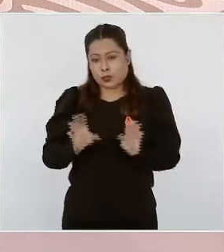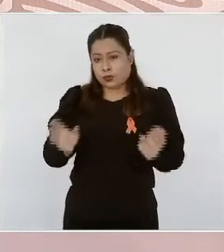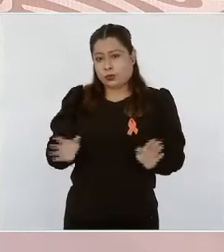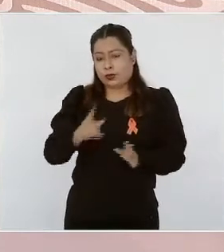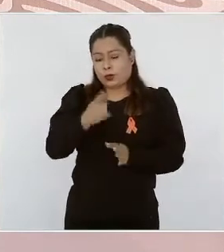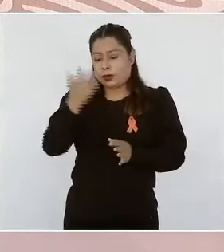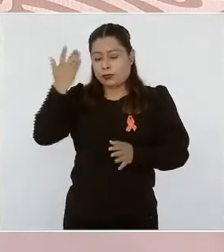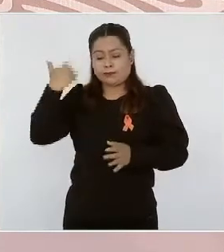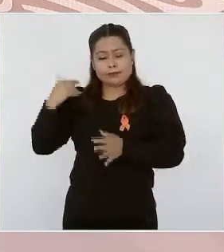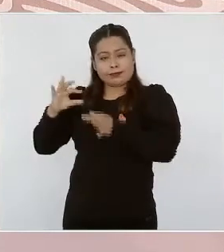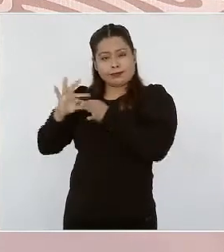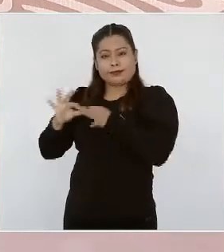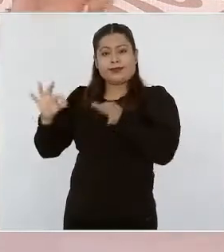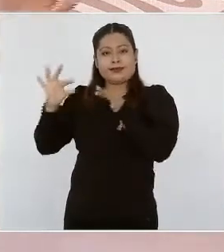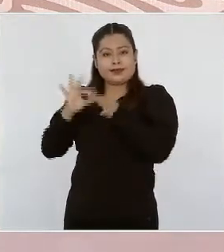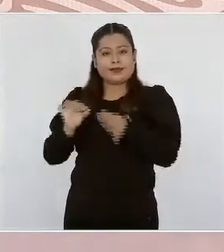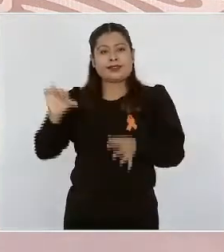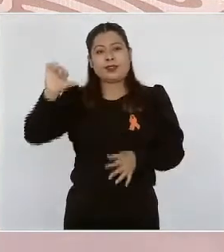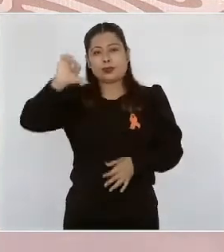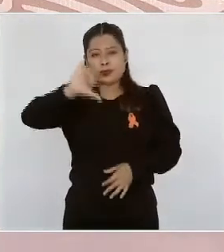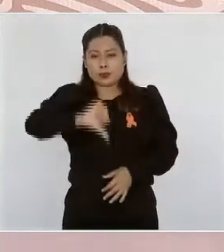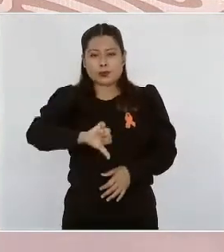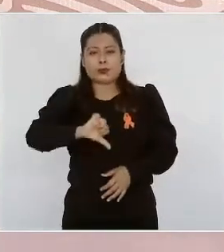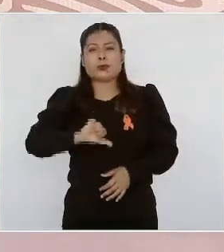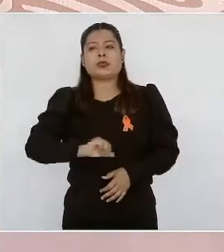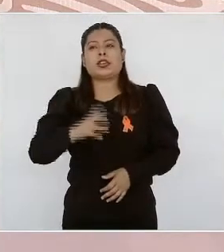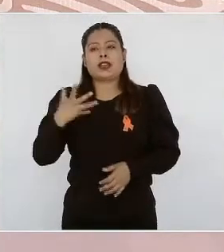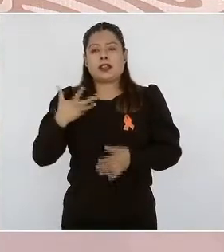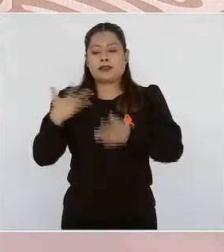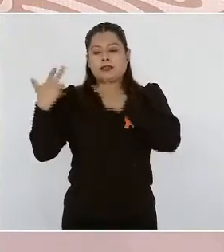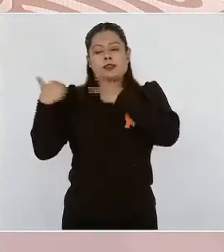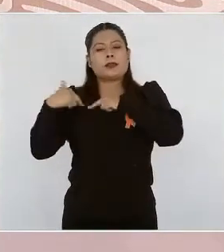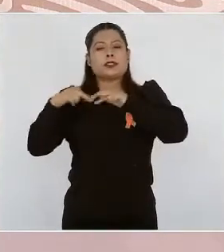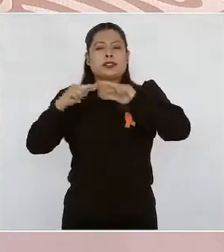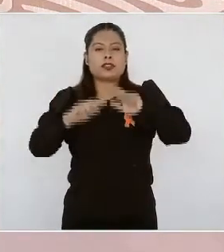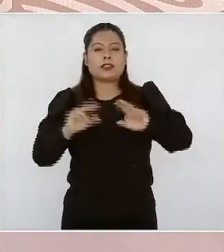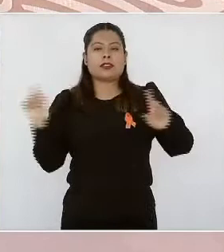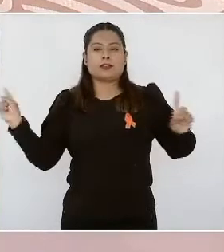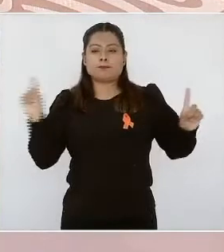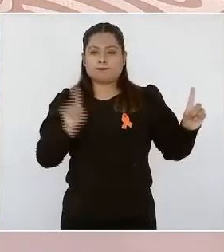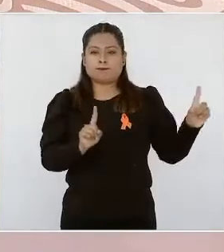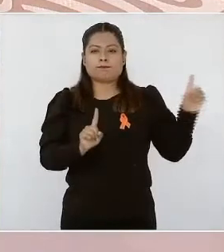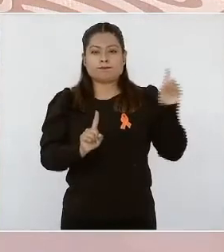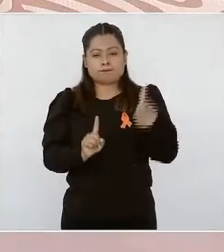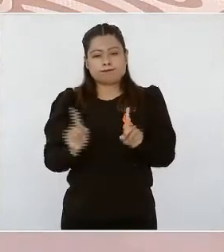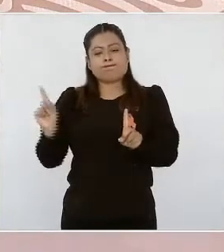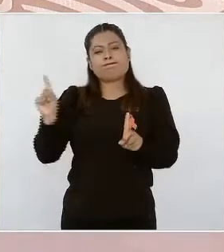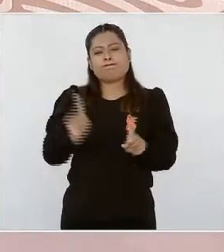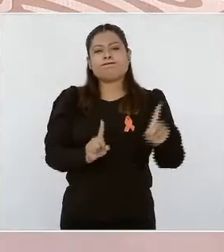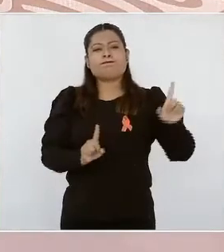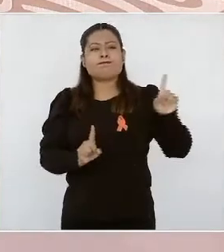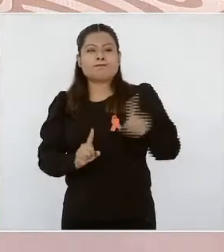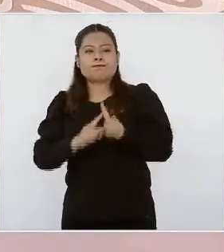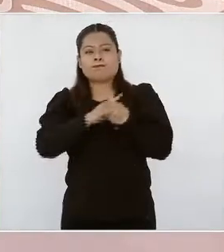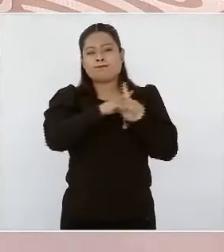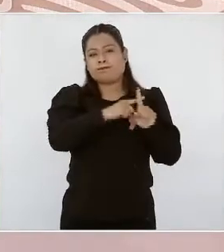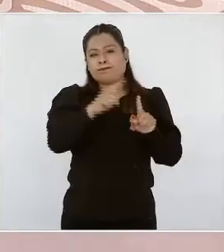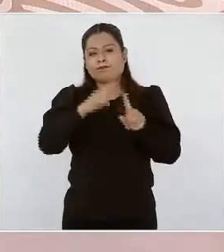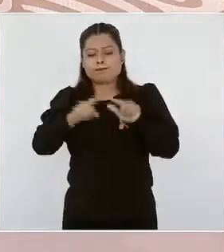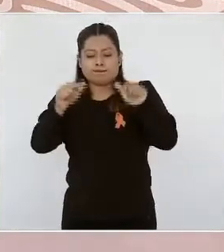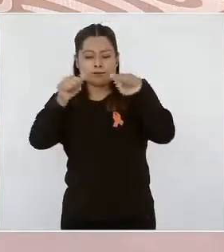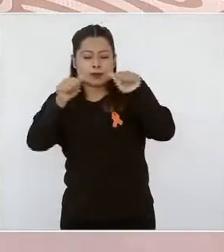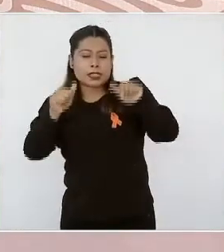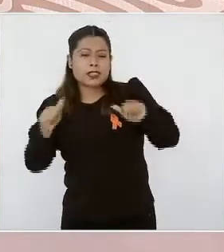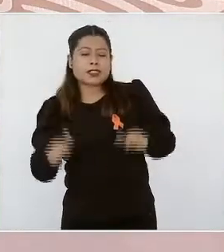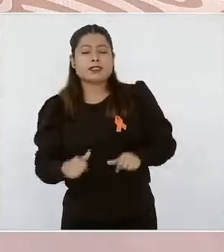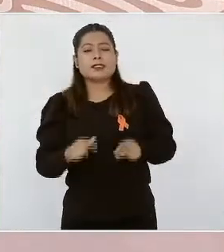se comentó, hoy hay representantes de la academia, del área